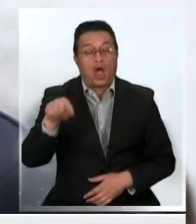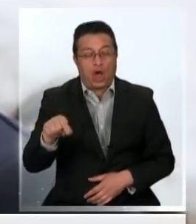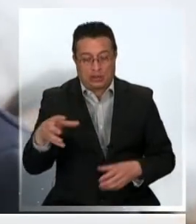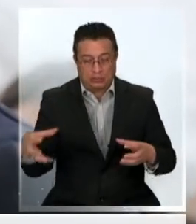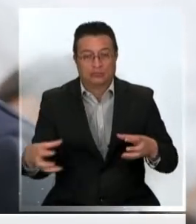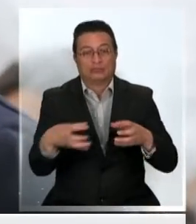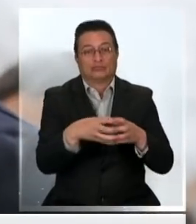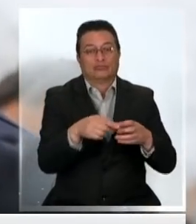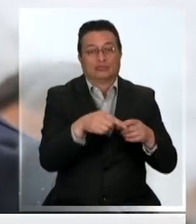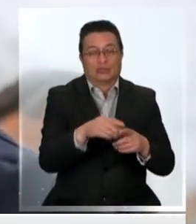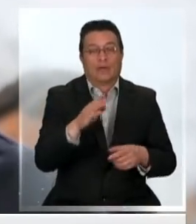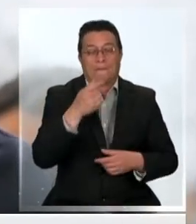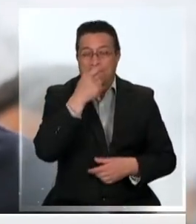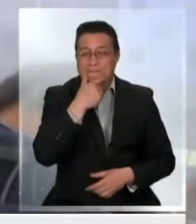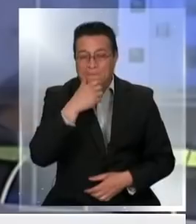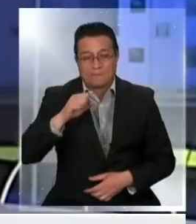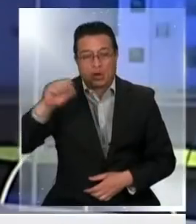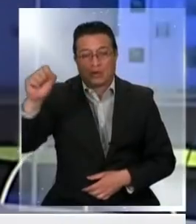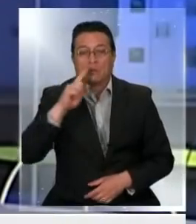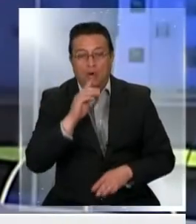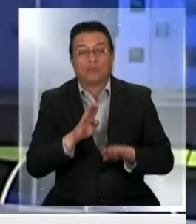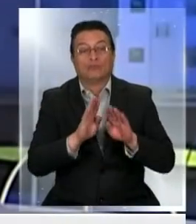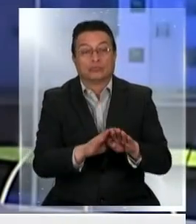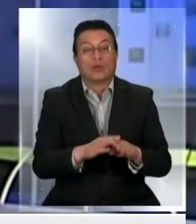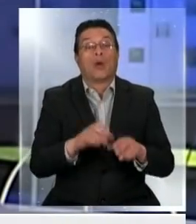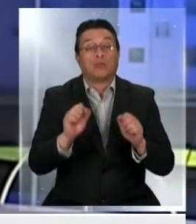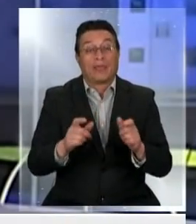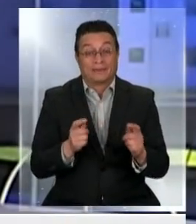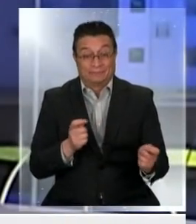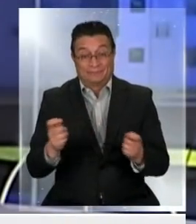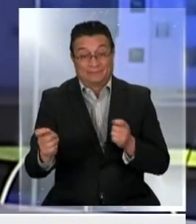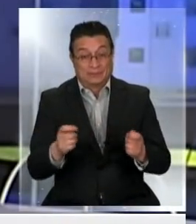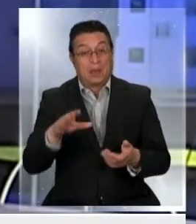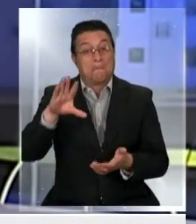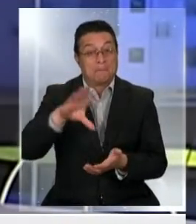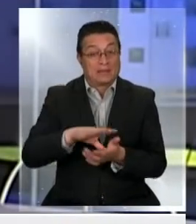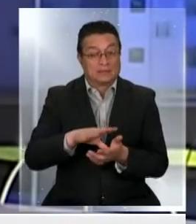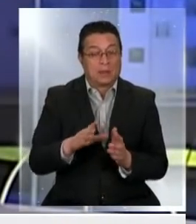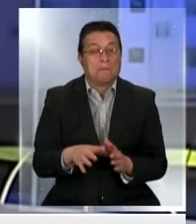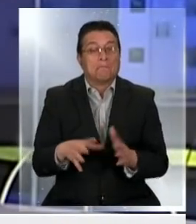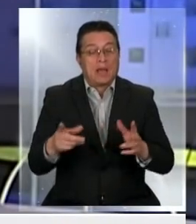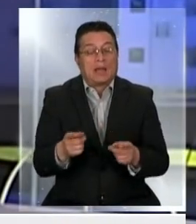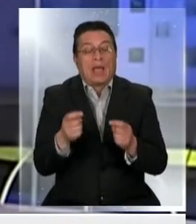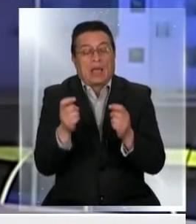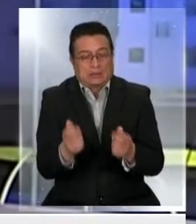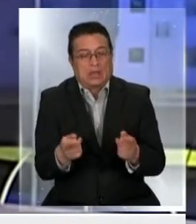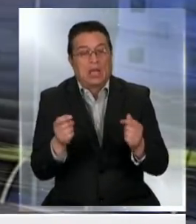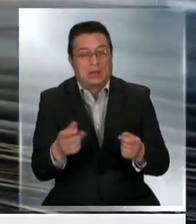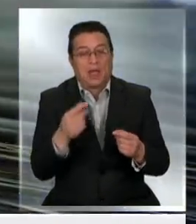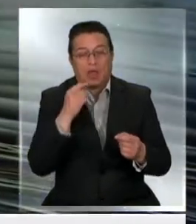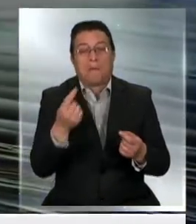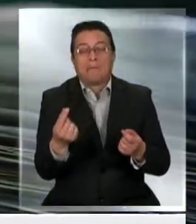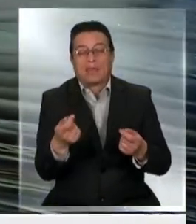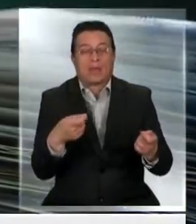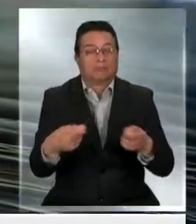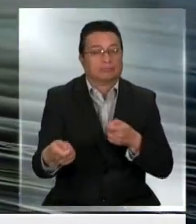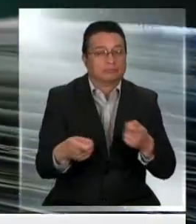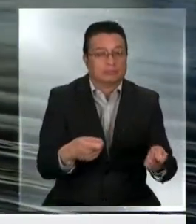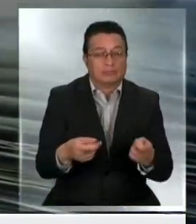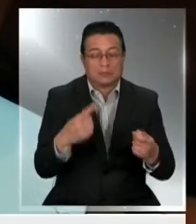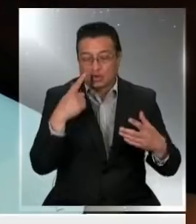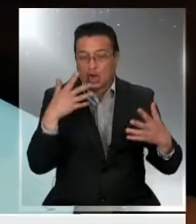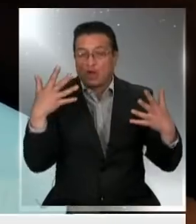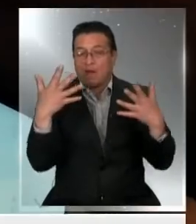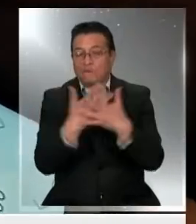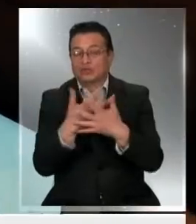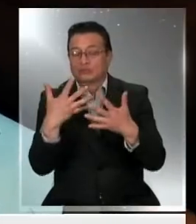comando de Boric y salió a respaldarlo. Para poder conducir un país necesita harto más capacidad que levantar plata. Pero las confusiones con